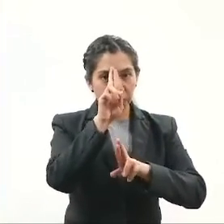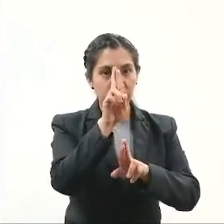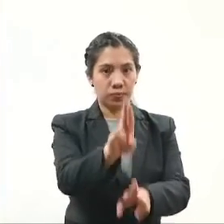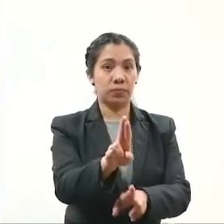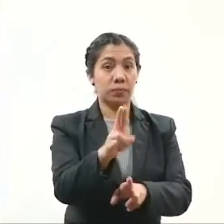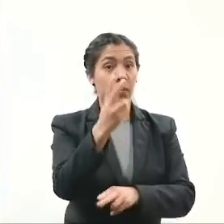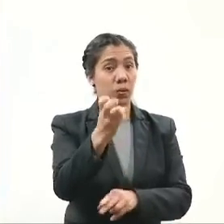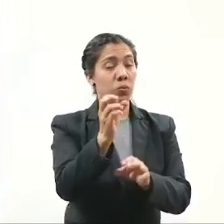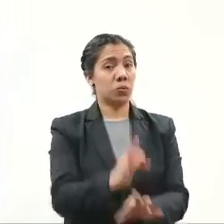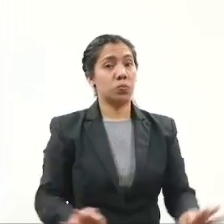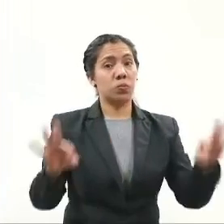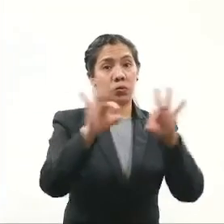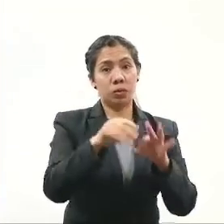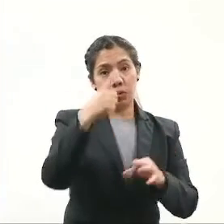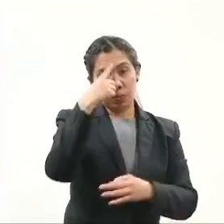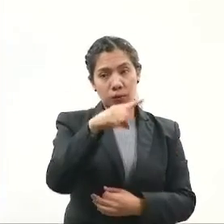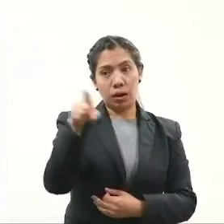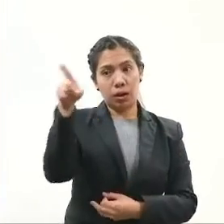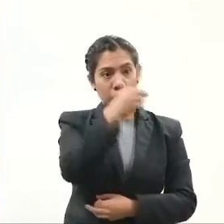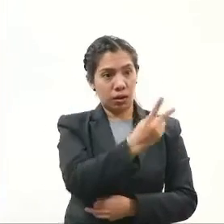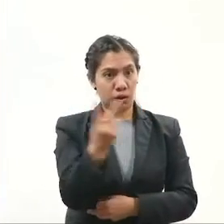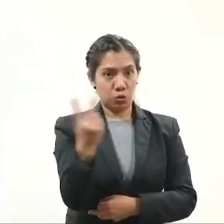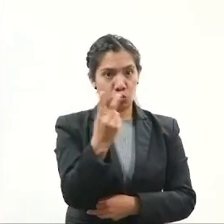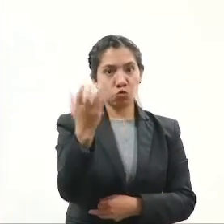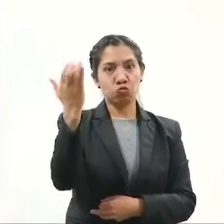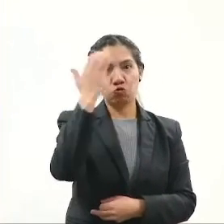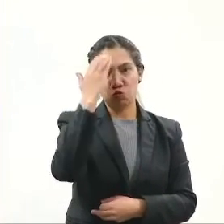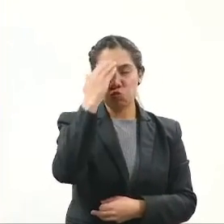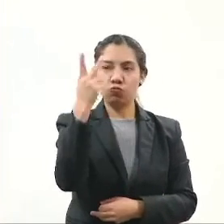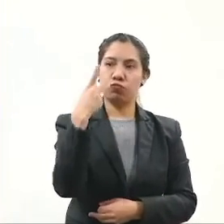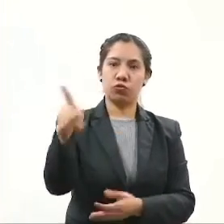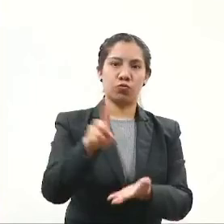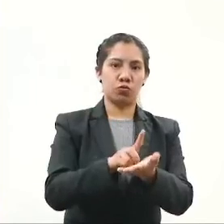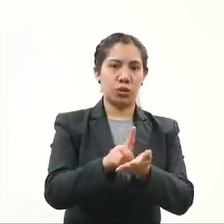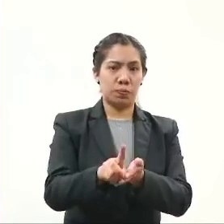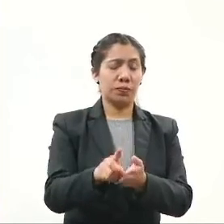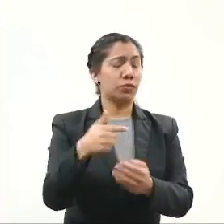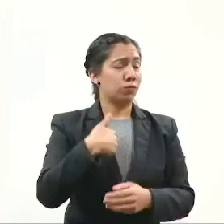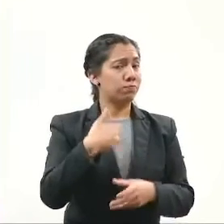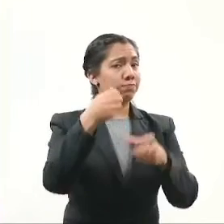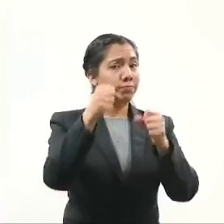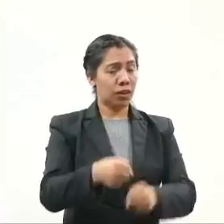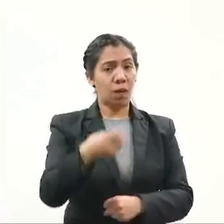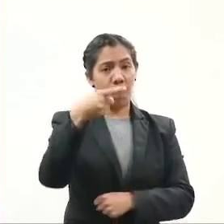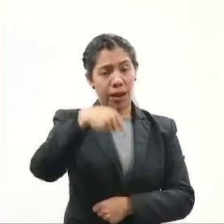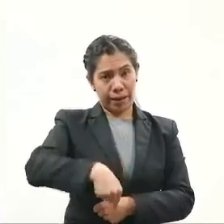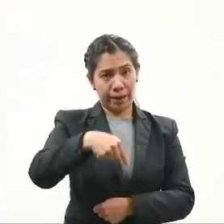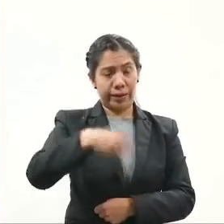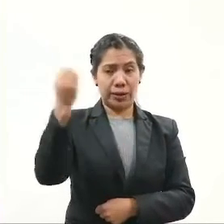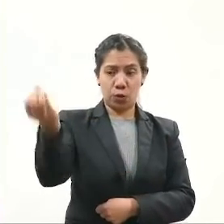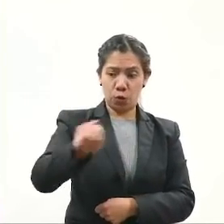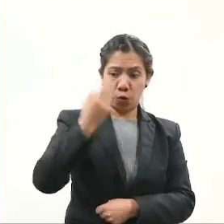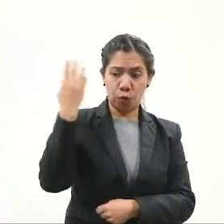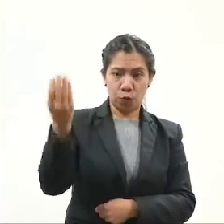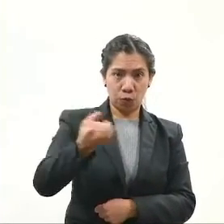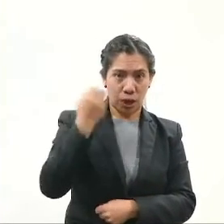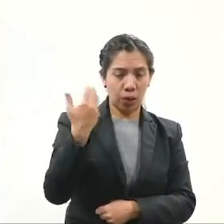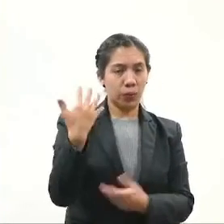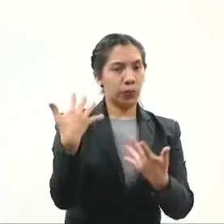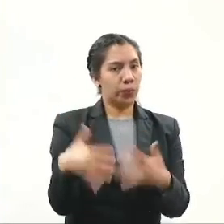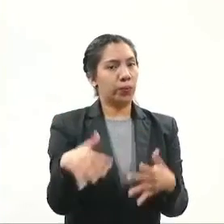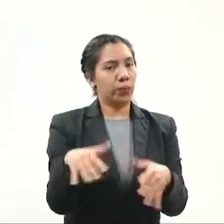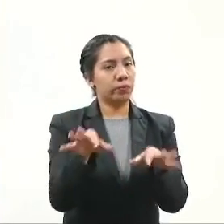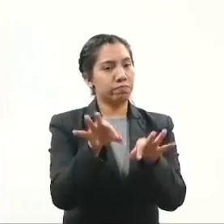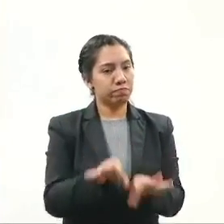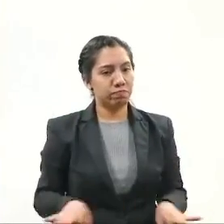humanos estoy seguro que este evento que este foro tendrá muchos éxitos y resonancia en